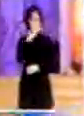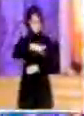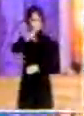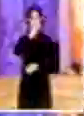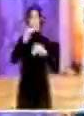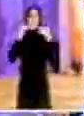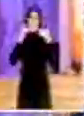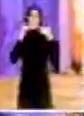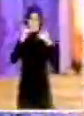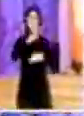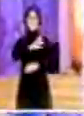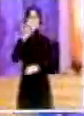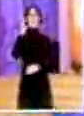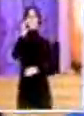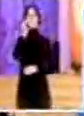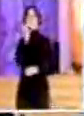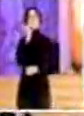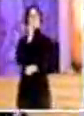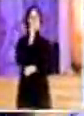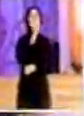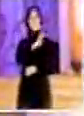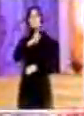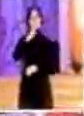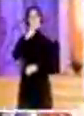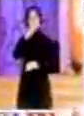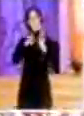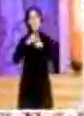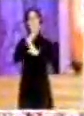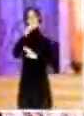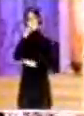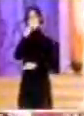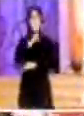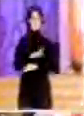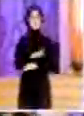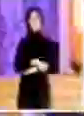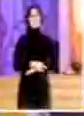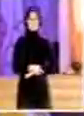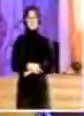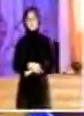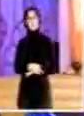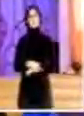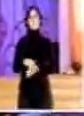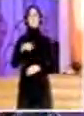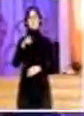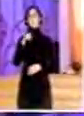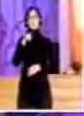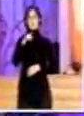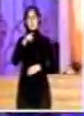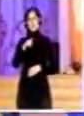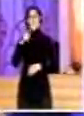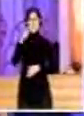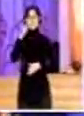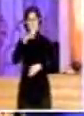renovar. Gracias, señor Rajoy, por su buena gestión. Derecho por lo que mi